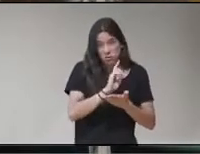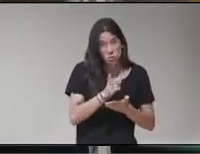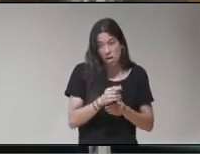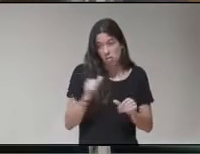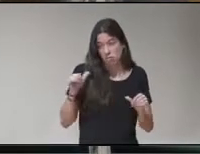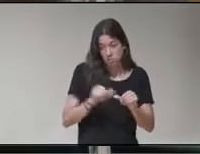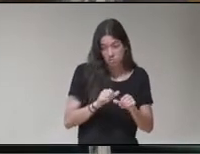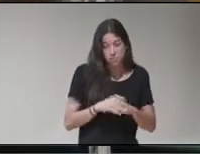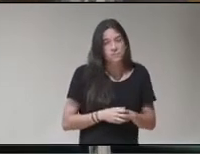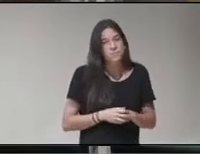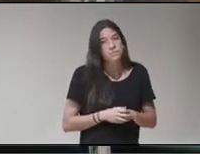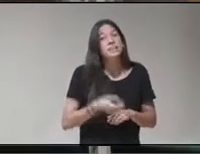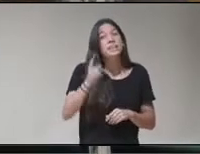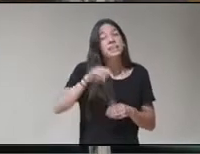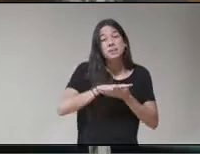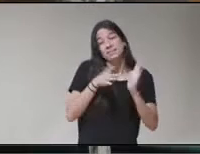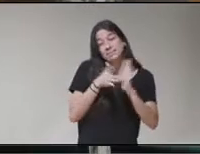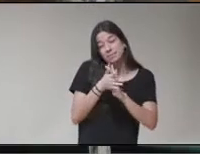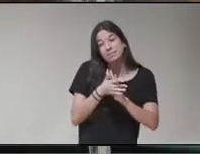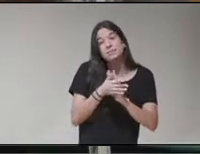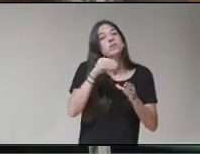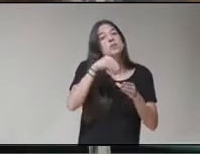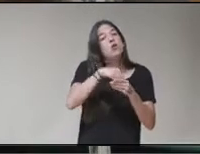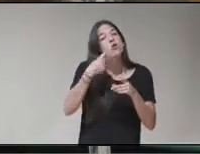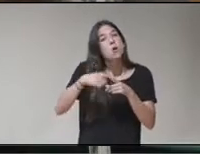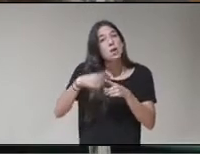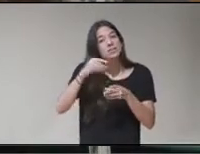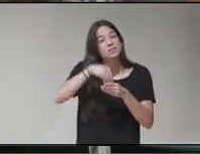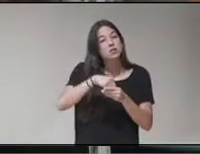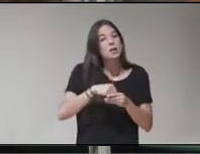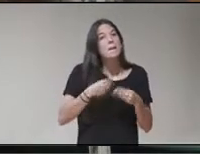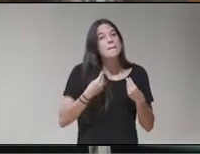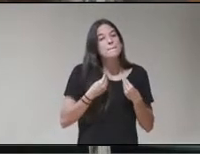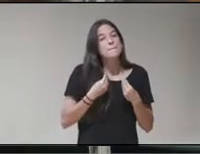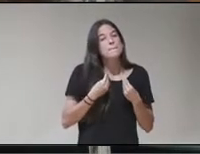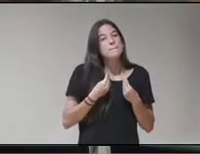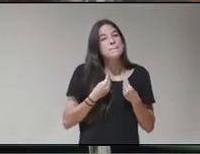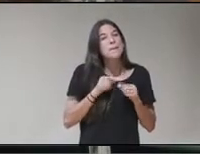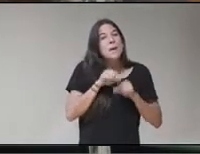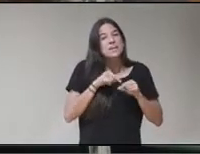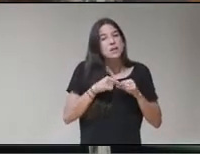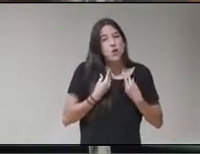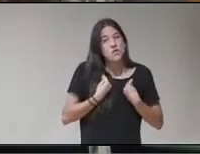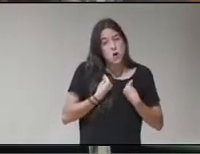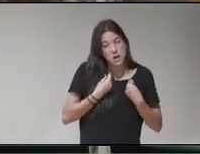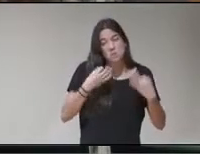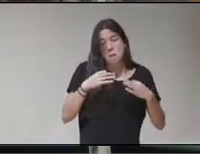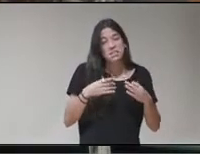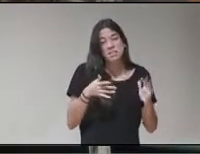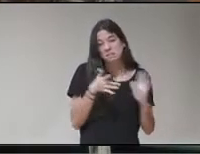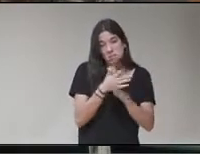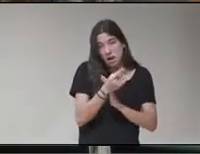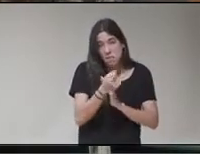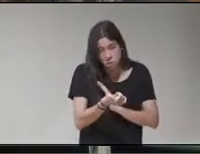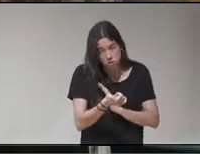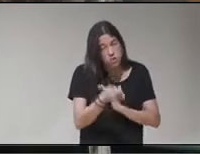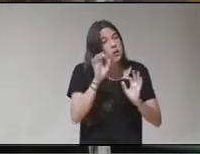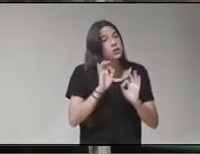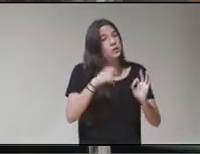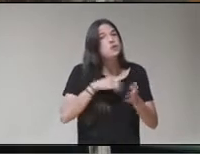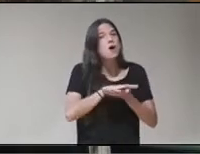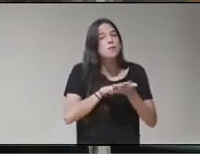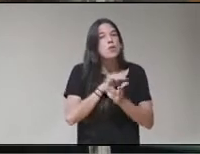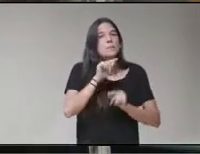También hablaré de componentes del microbioma que son muy poco tocados normalmente, en concreto voy a hablar del viroma